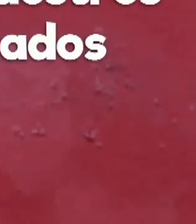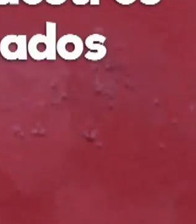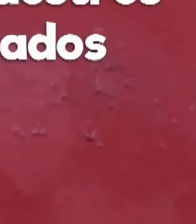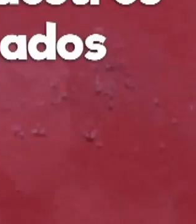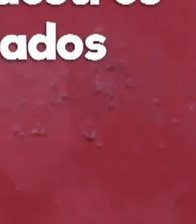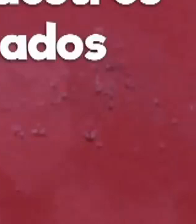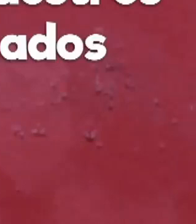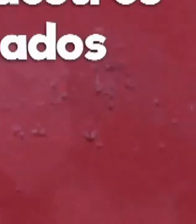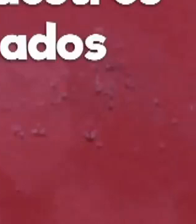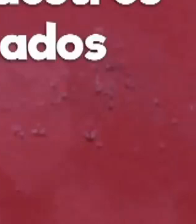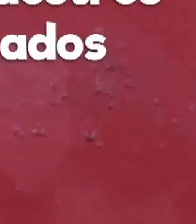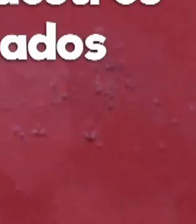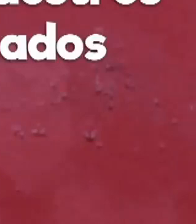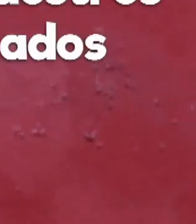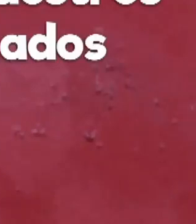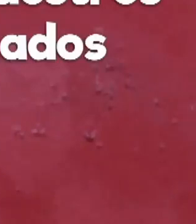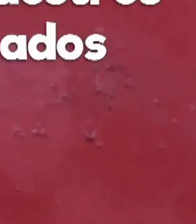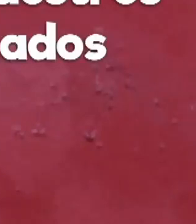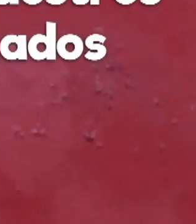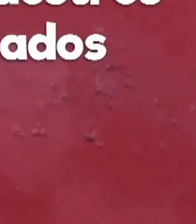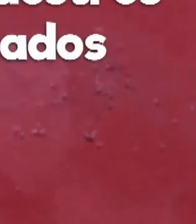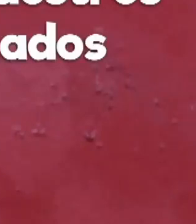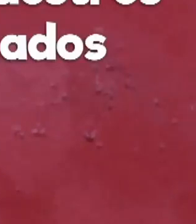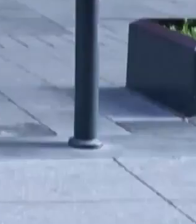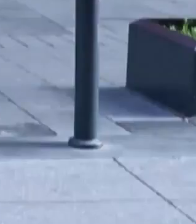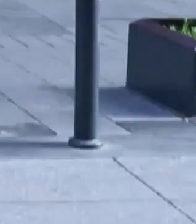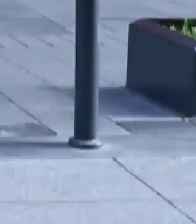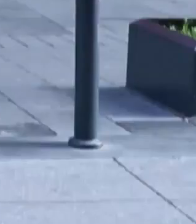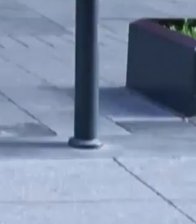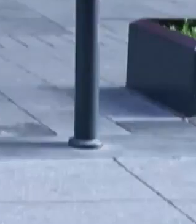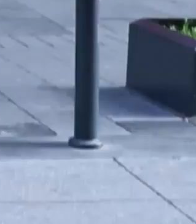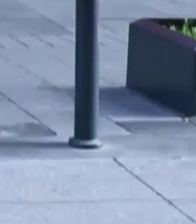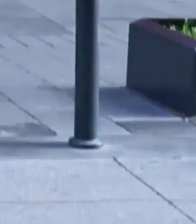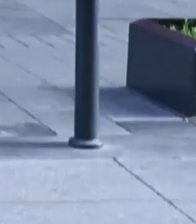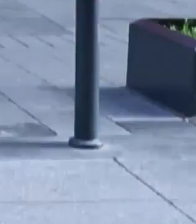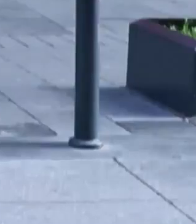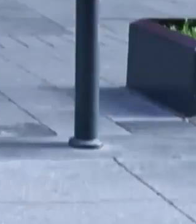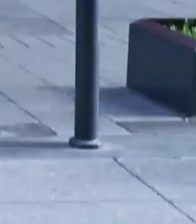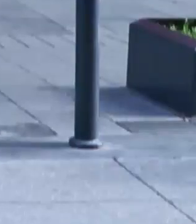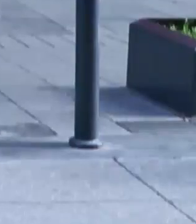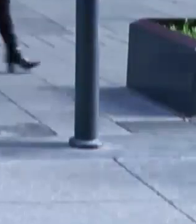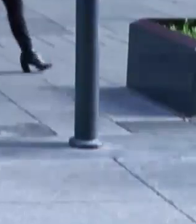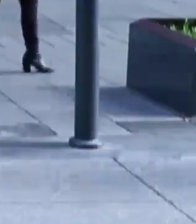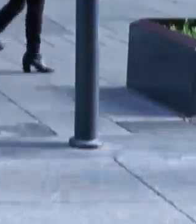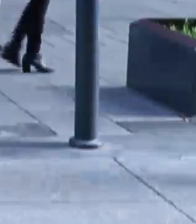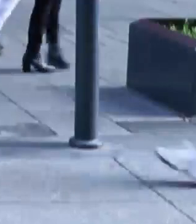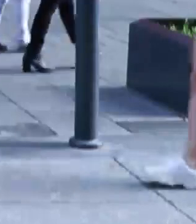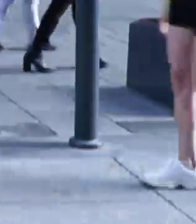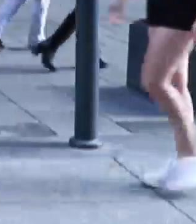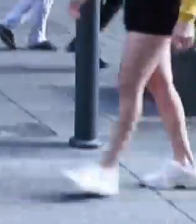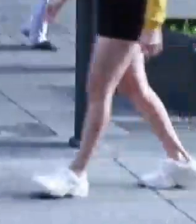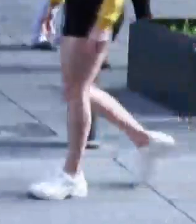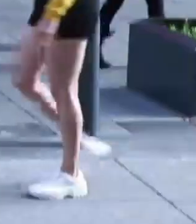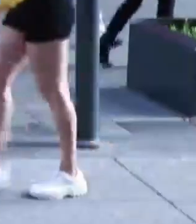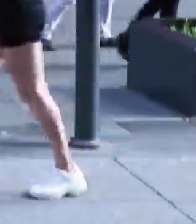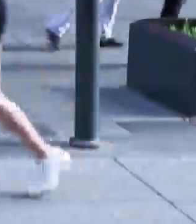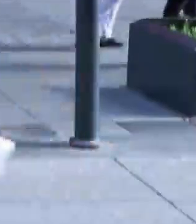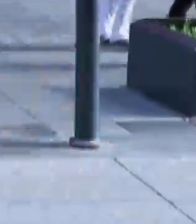olvidos, ciudad de acantilados carnívoros. Ciudad dolor inmóvil, ciudad vieja en las